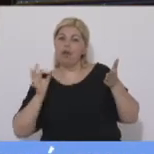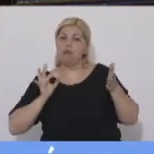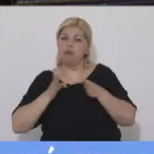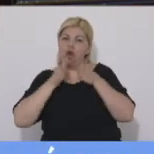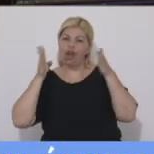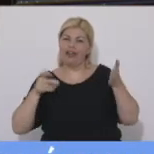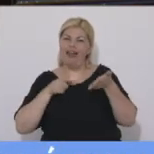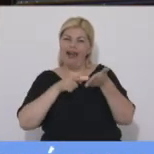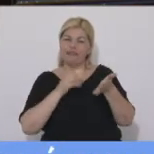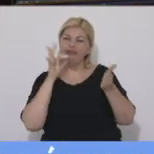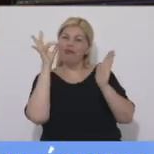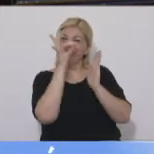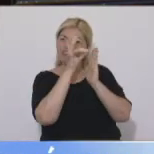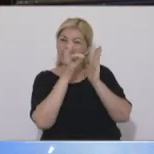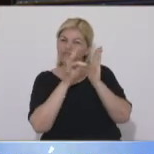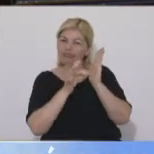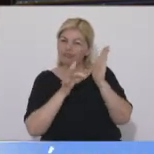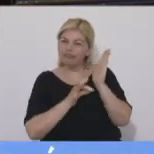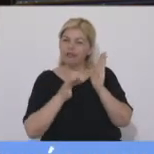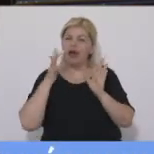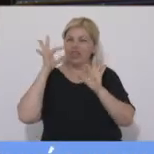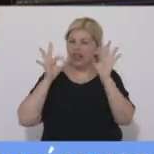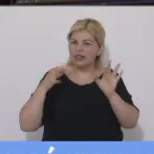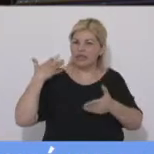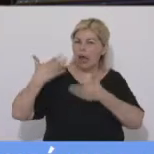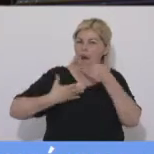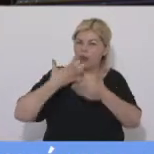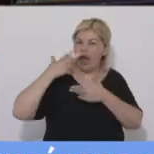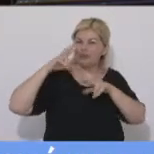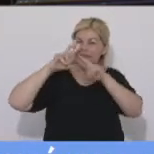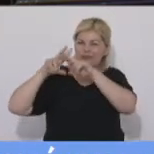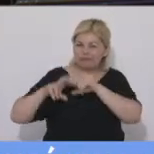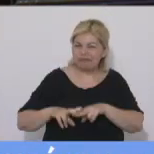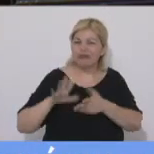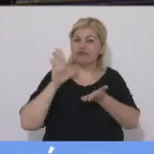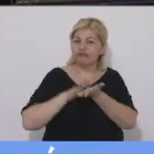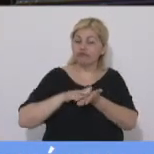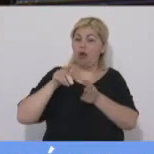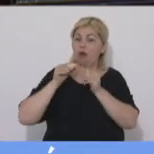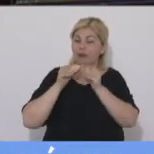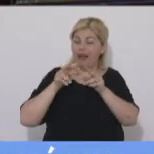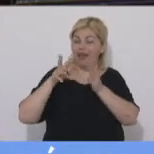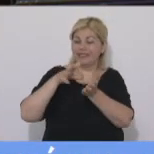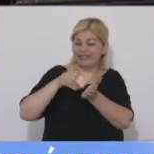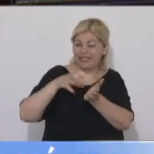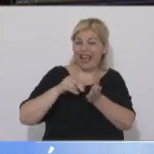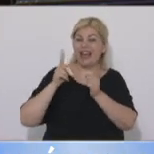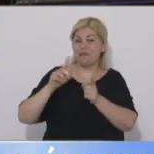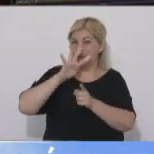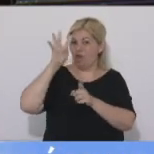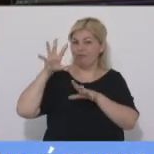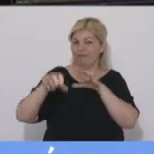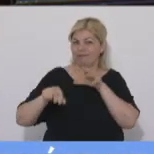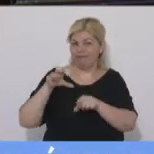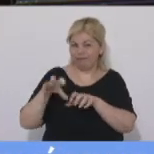proceso de relevamiento técnico jurídico catastral de la situación dominial de las tierras ocupada por comunidades indígenas